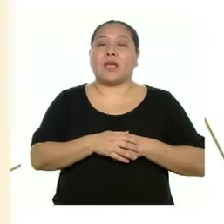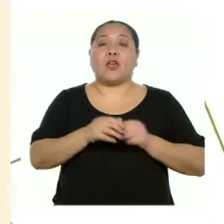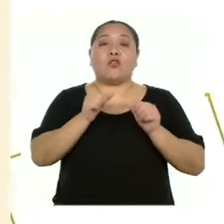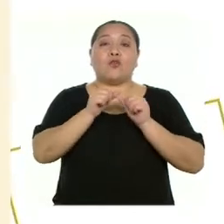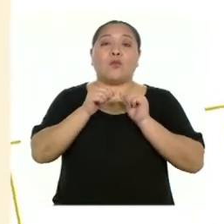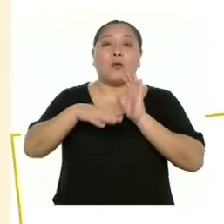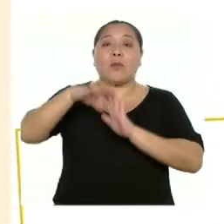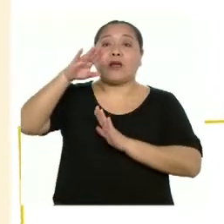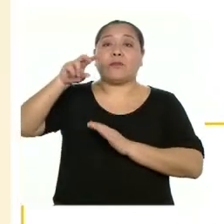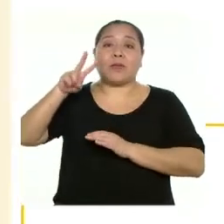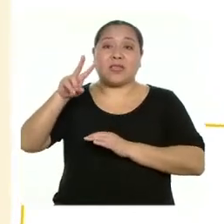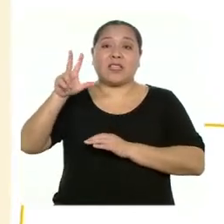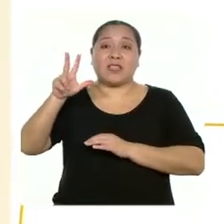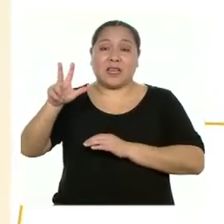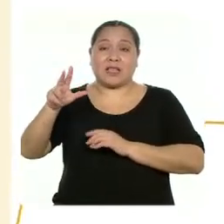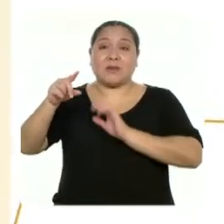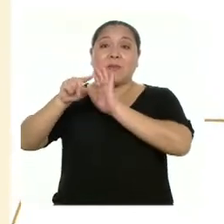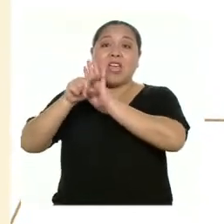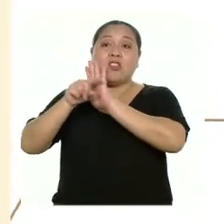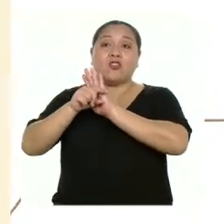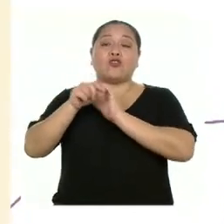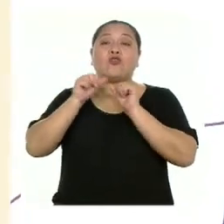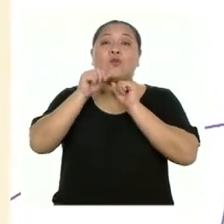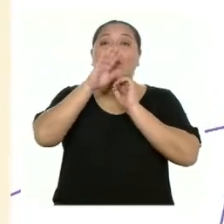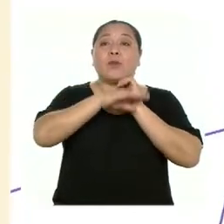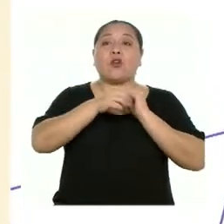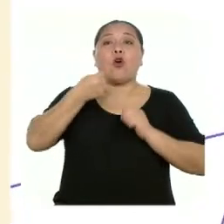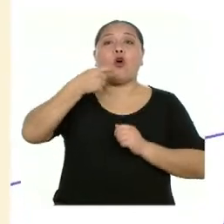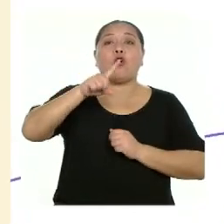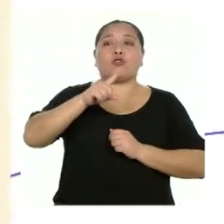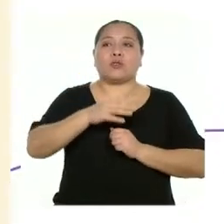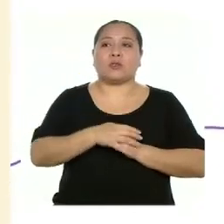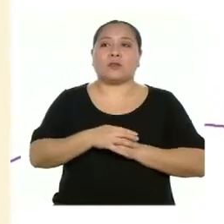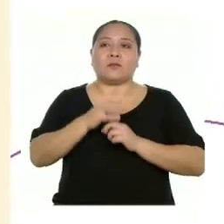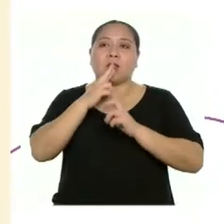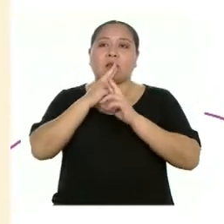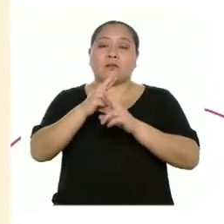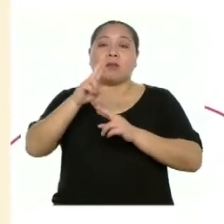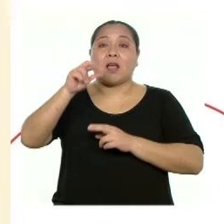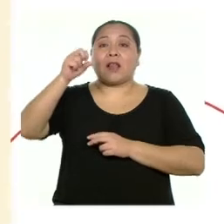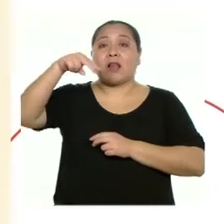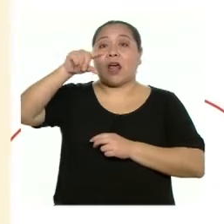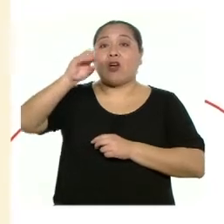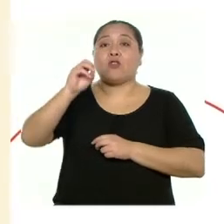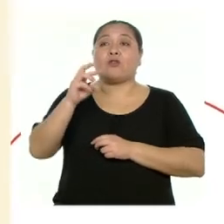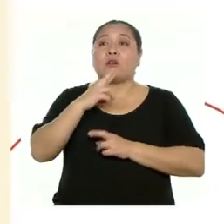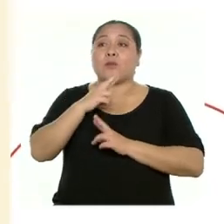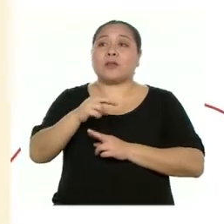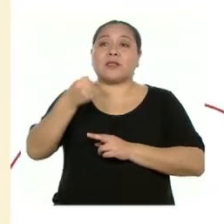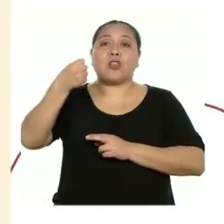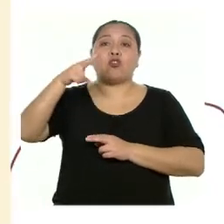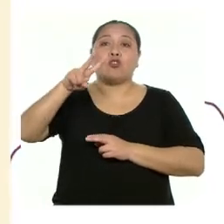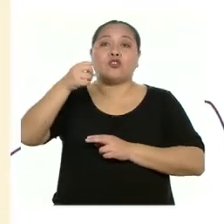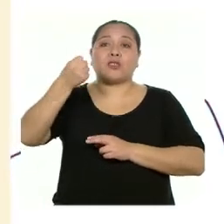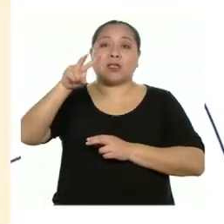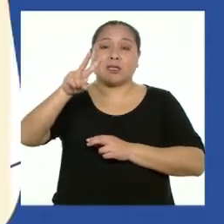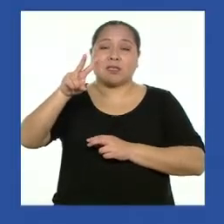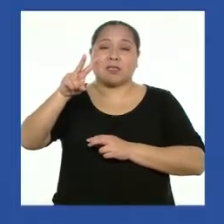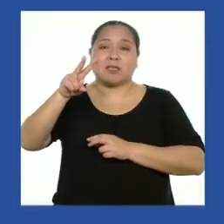valor máximo, 23 años, y el valor mínimo, 11 años, lo que da como resultado 12 años.